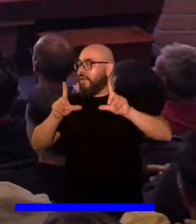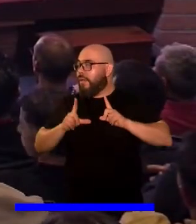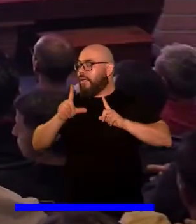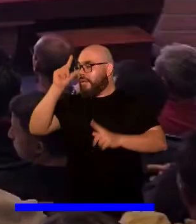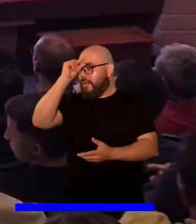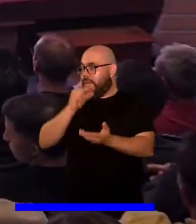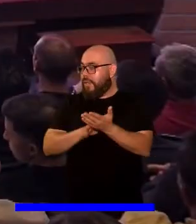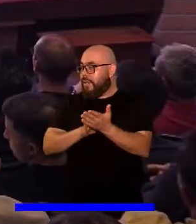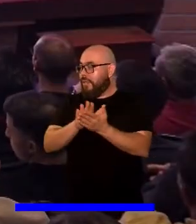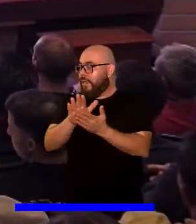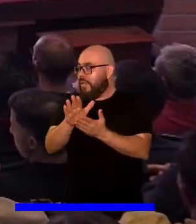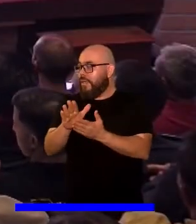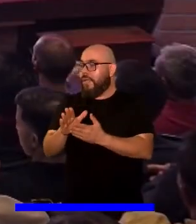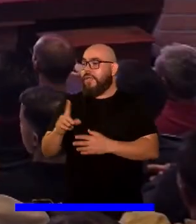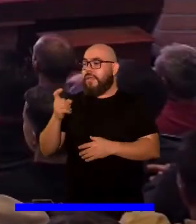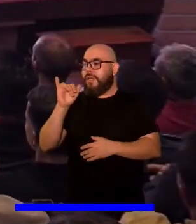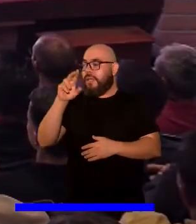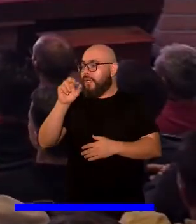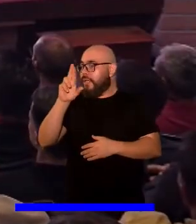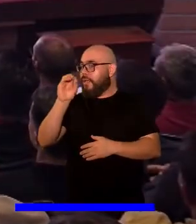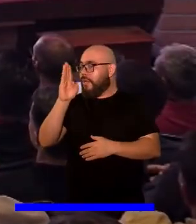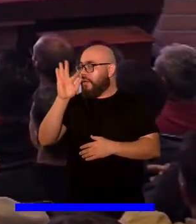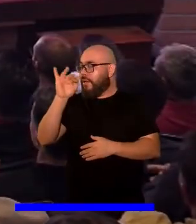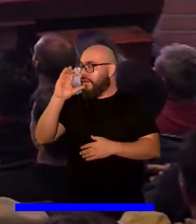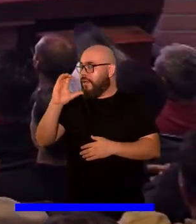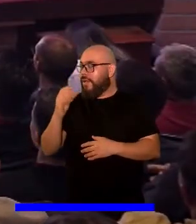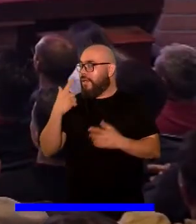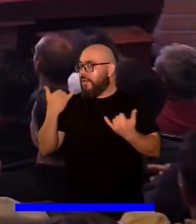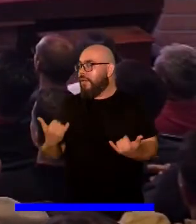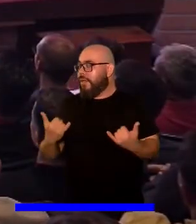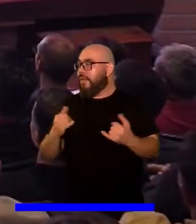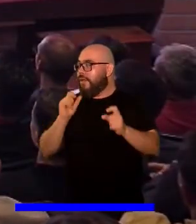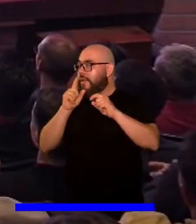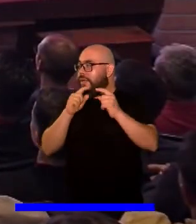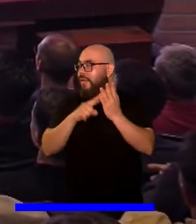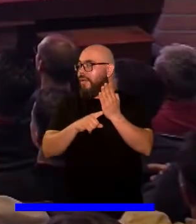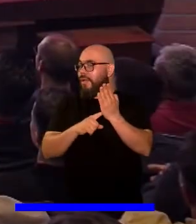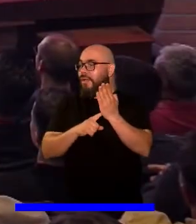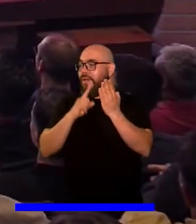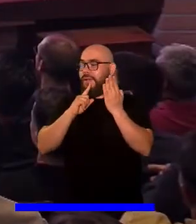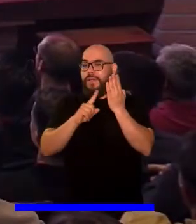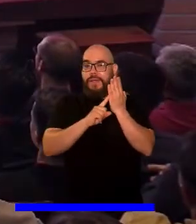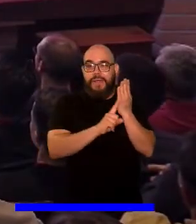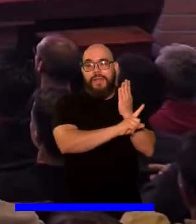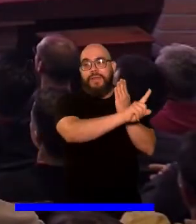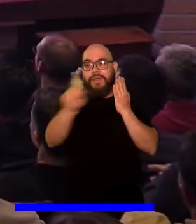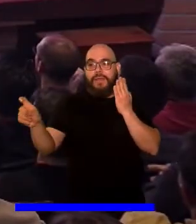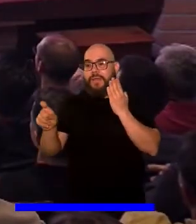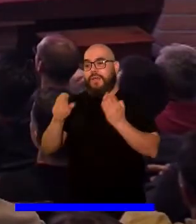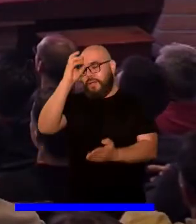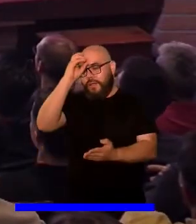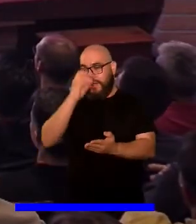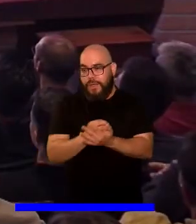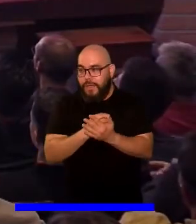totalmente gratuito de Gianni Robotics. Así que le voy a pedir a Daniel que le haga una pregunta a nuestro público para ver quién tiene la